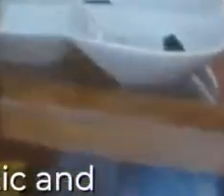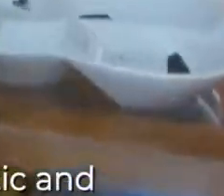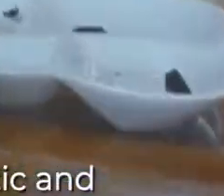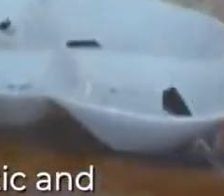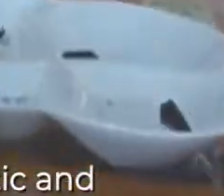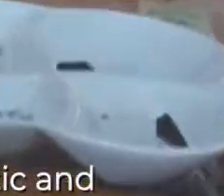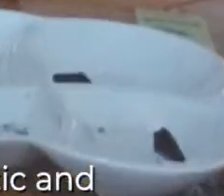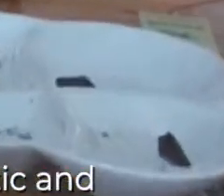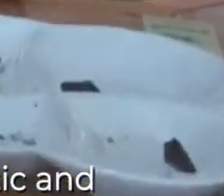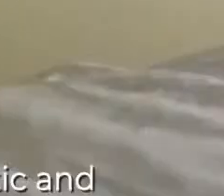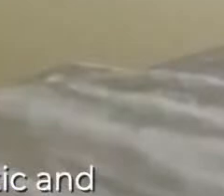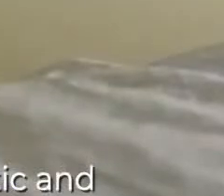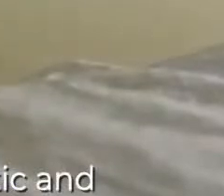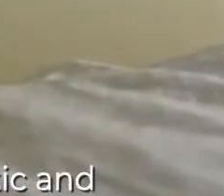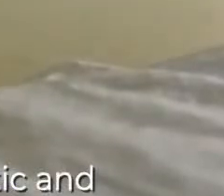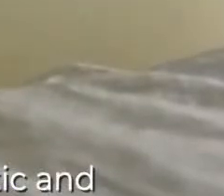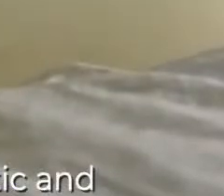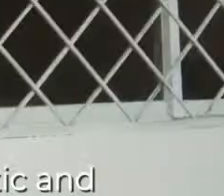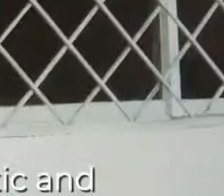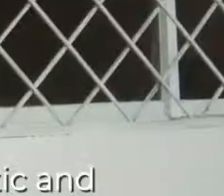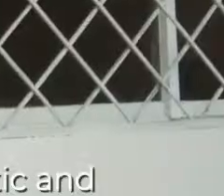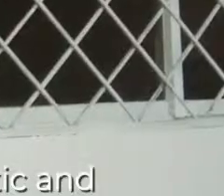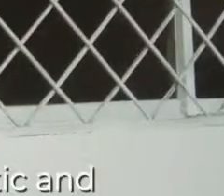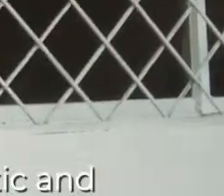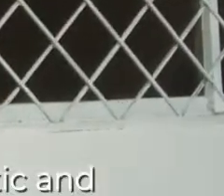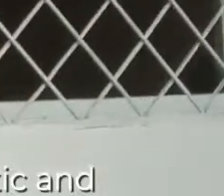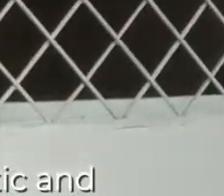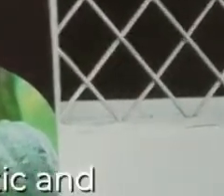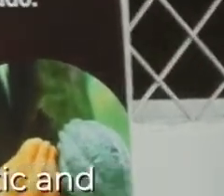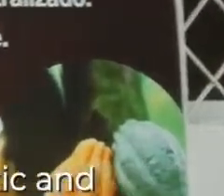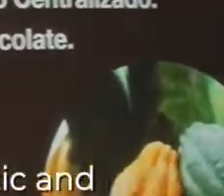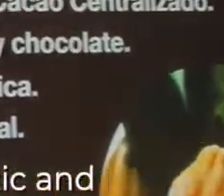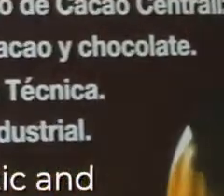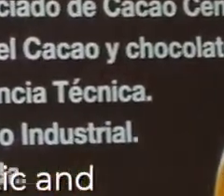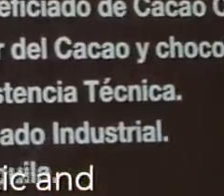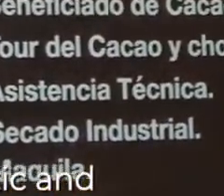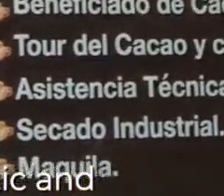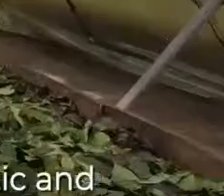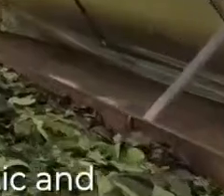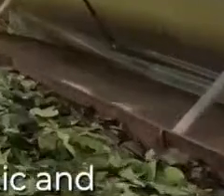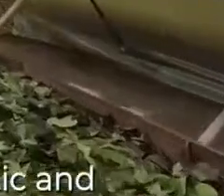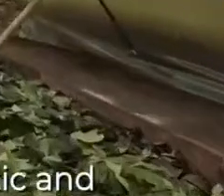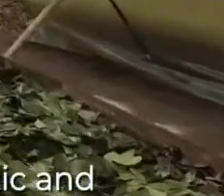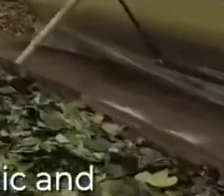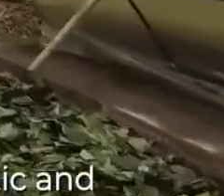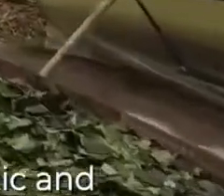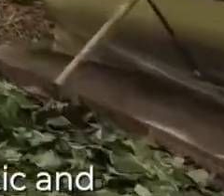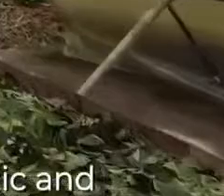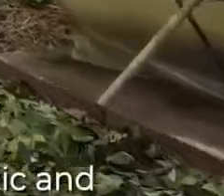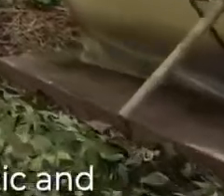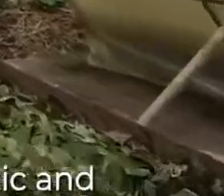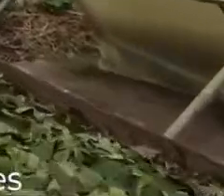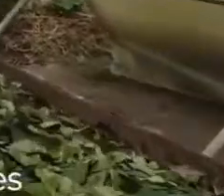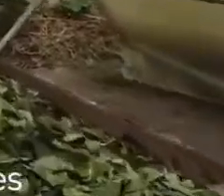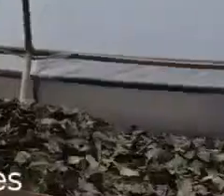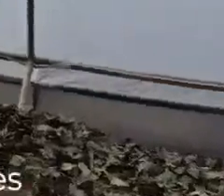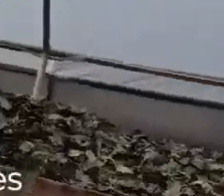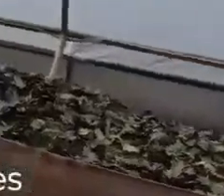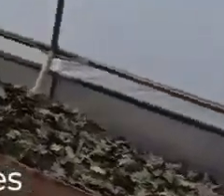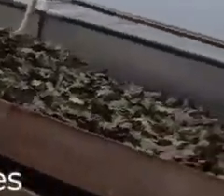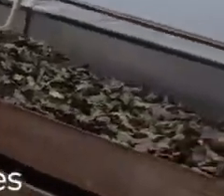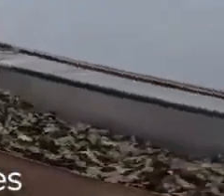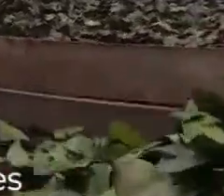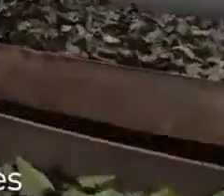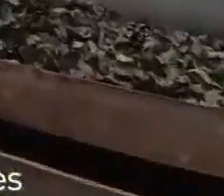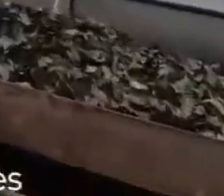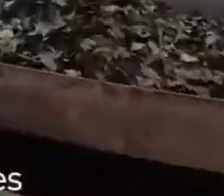Quichuas Cayari, Cuiñac y Satsayacu ofrecen en el mercado interno e internacional a través